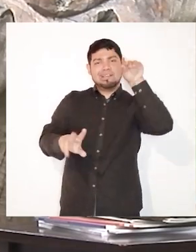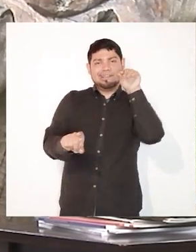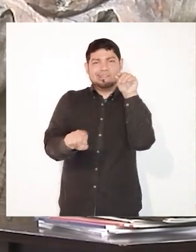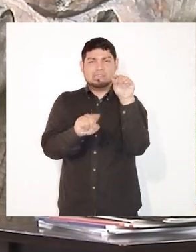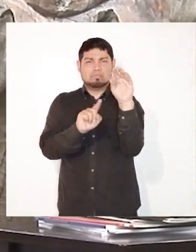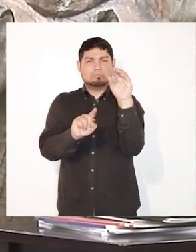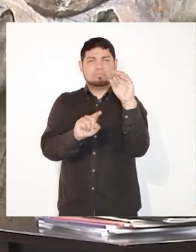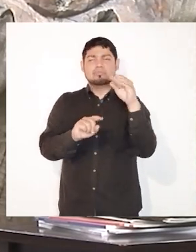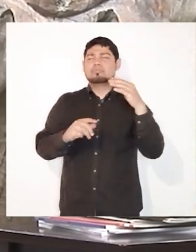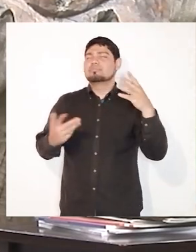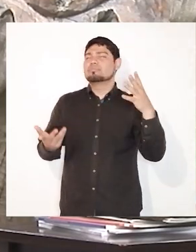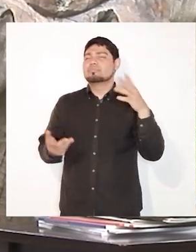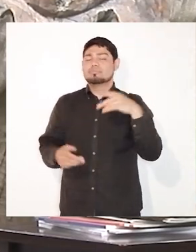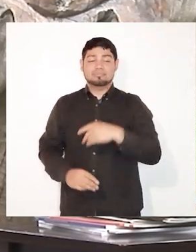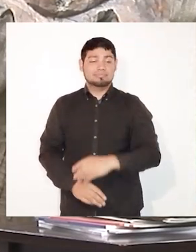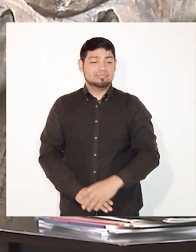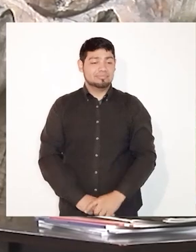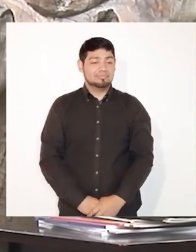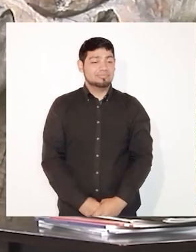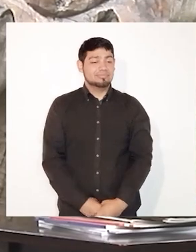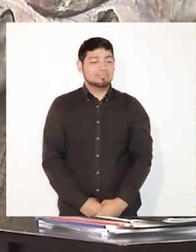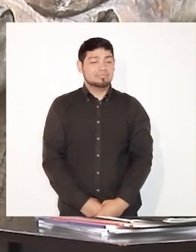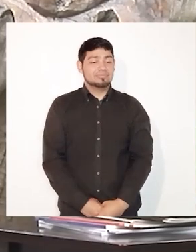viento la mejor música del Jurásico.